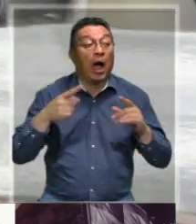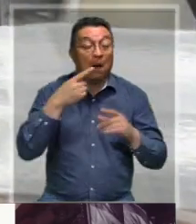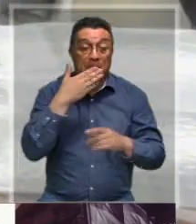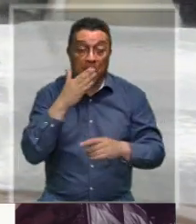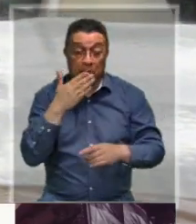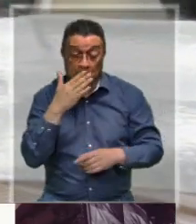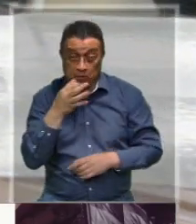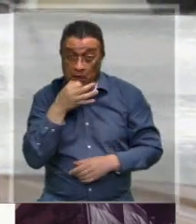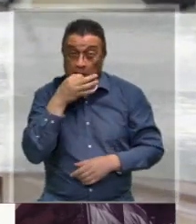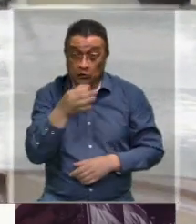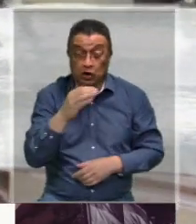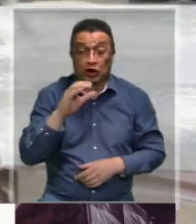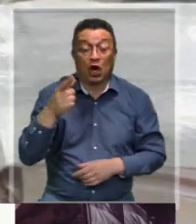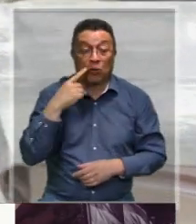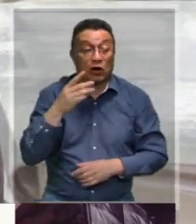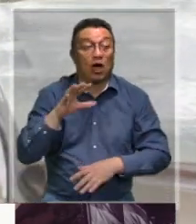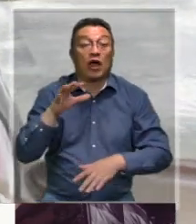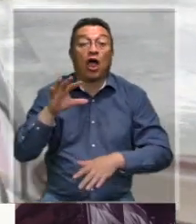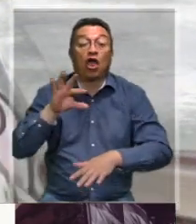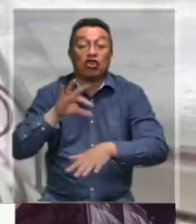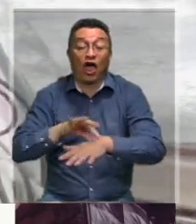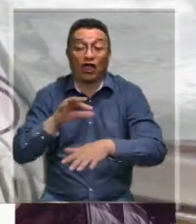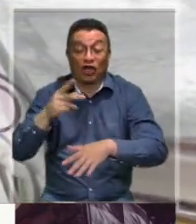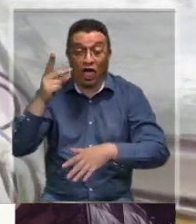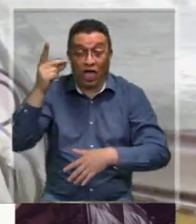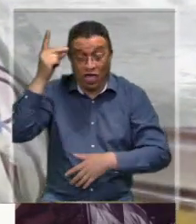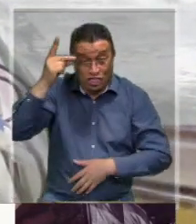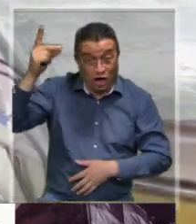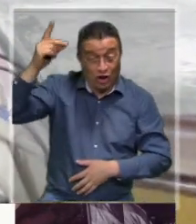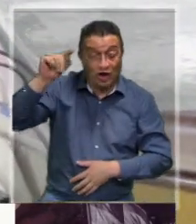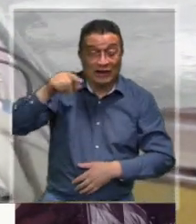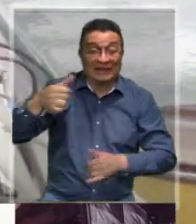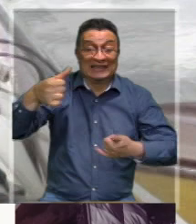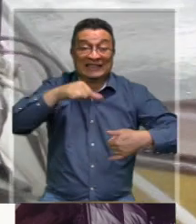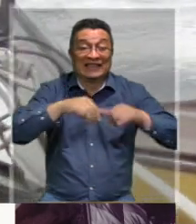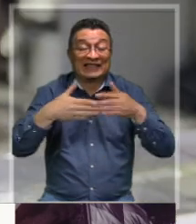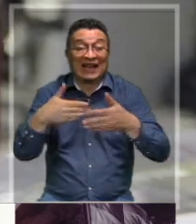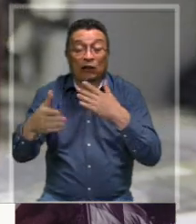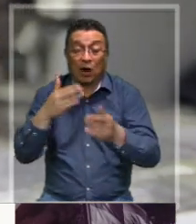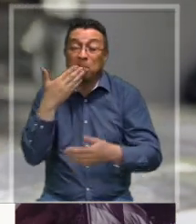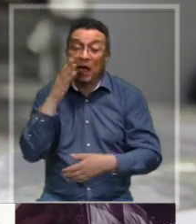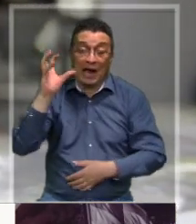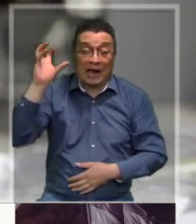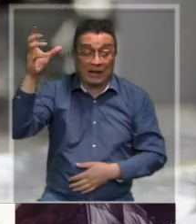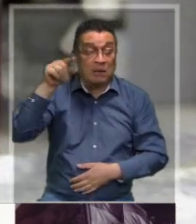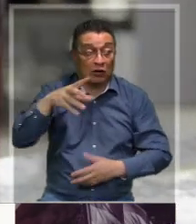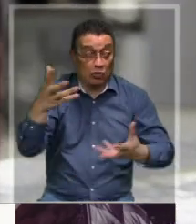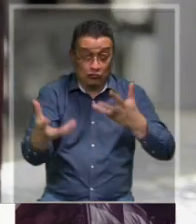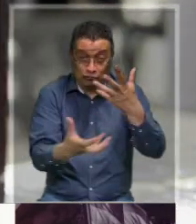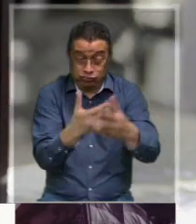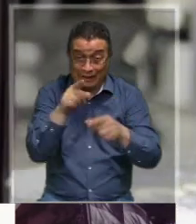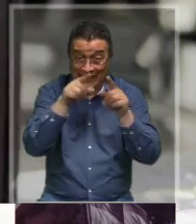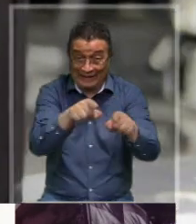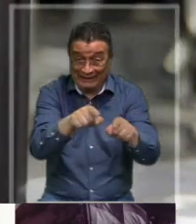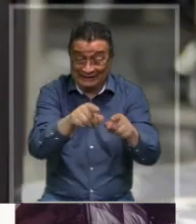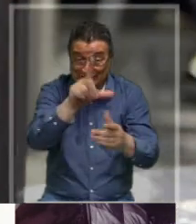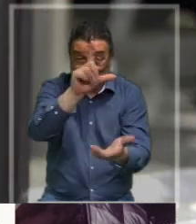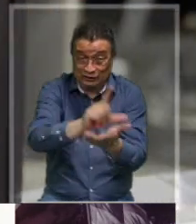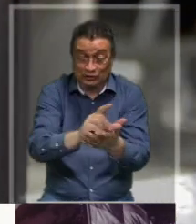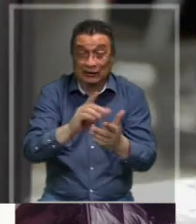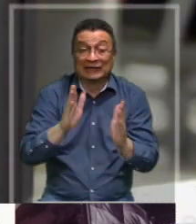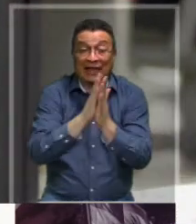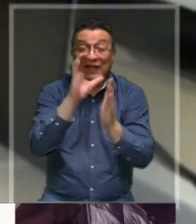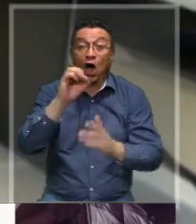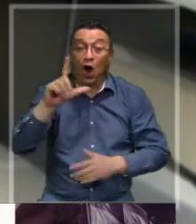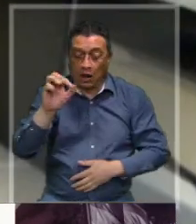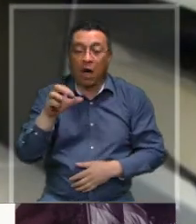como Raúl Cordero, doctor en ciencias naturales y climatólogo, advierte que siniestros como los que devastaron a ese pueblo, lamentablemente, se